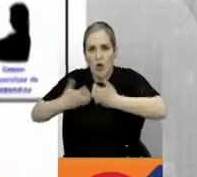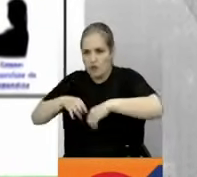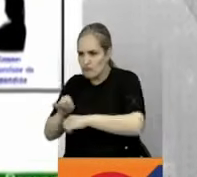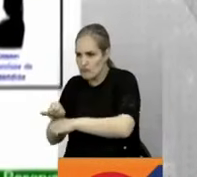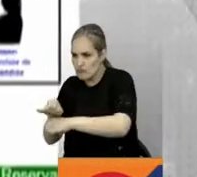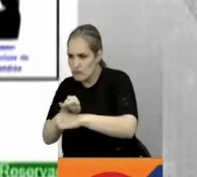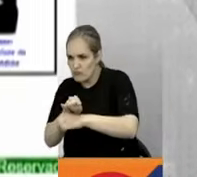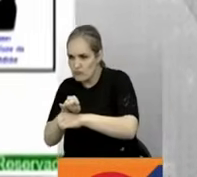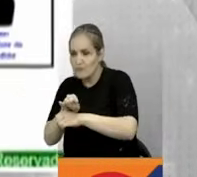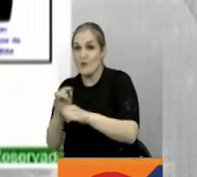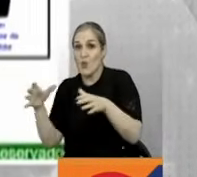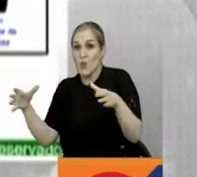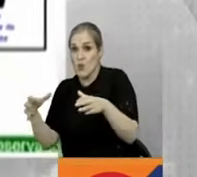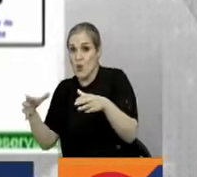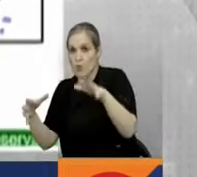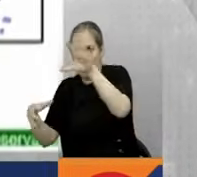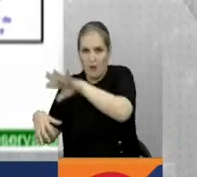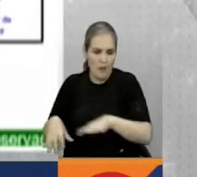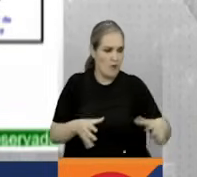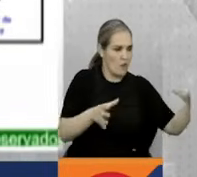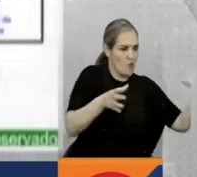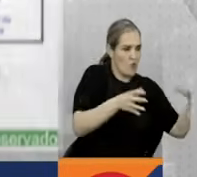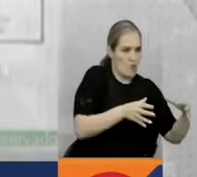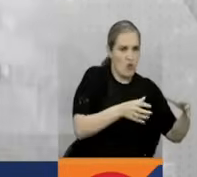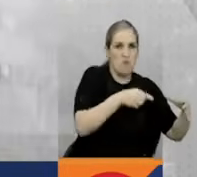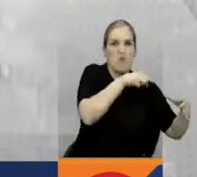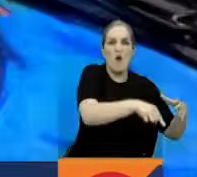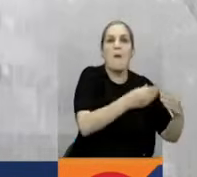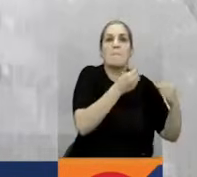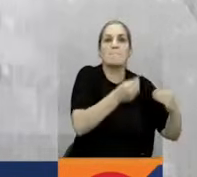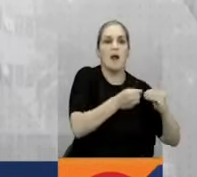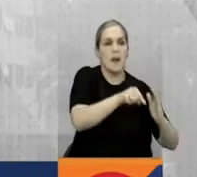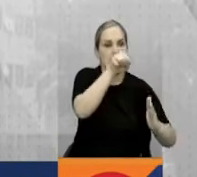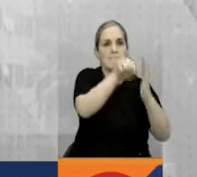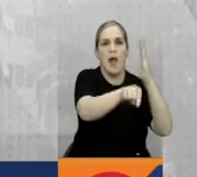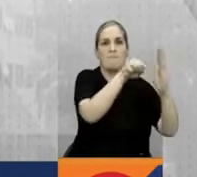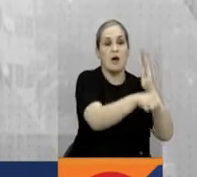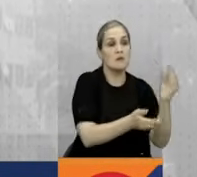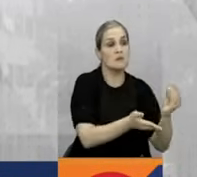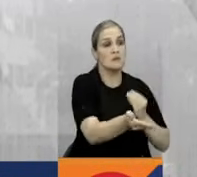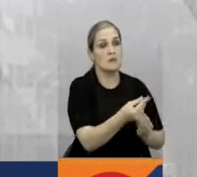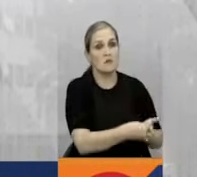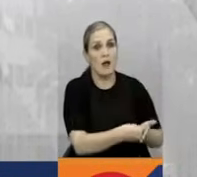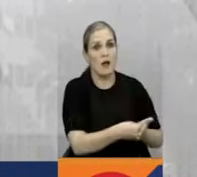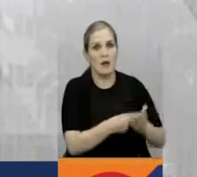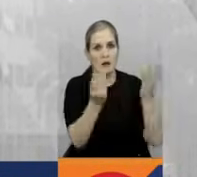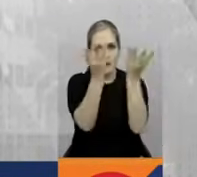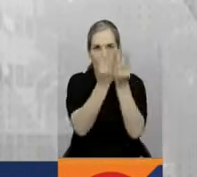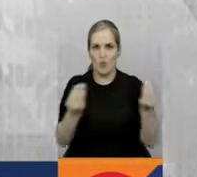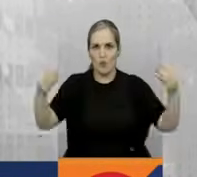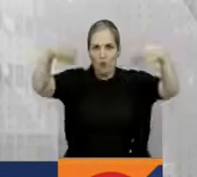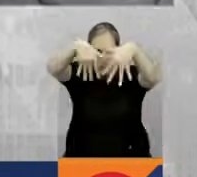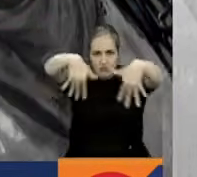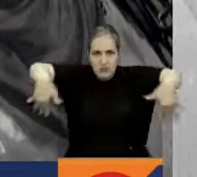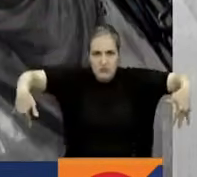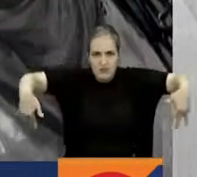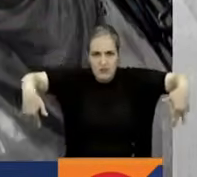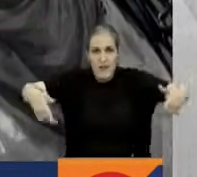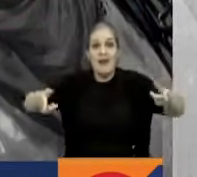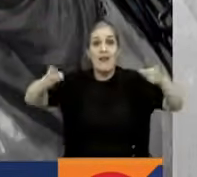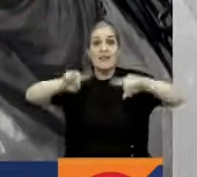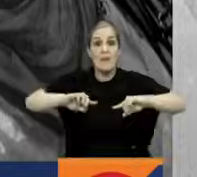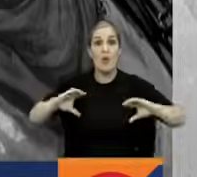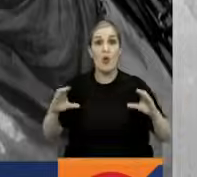cobros y ajustes de cuentas, es decir, su mano sicarial. Descubrirán también que la Cordillera